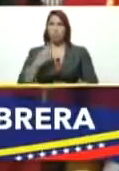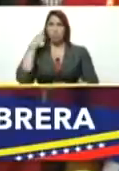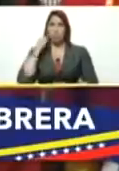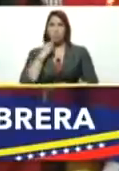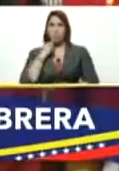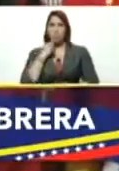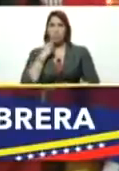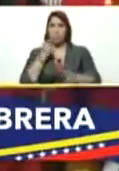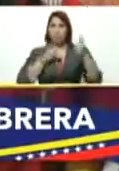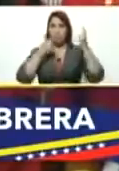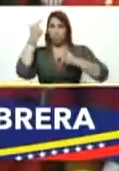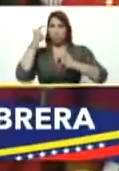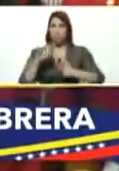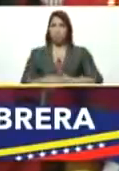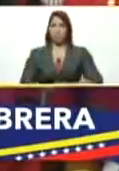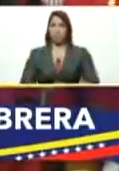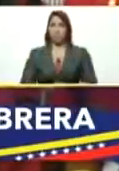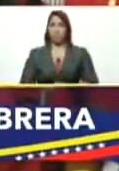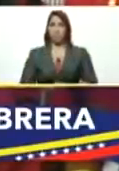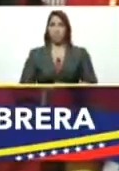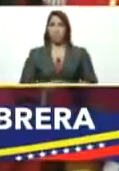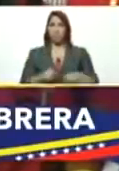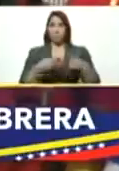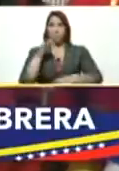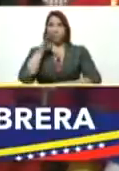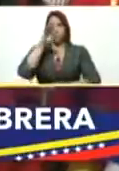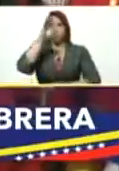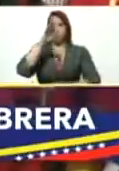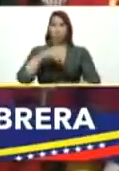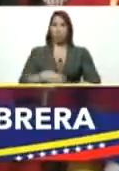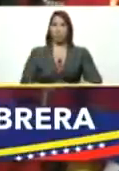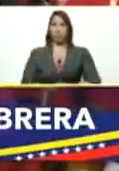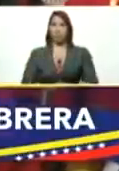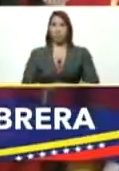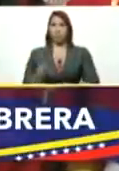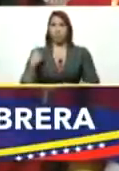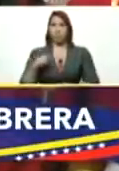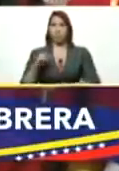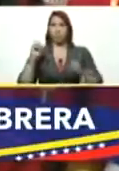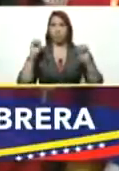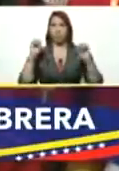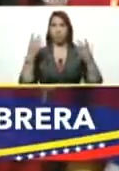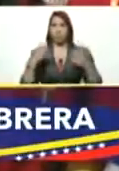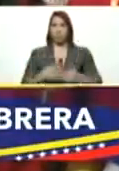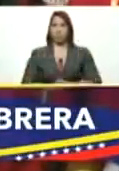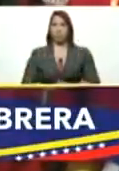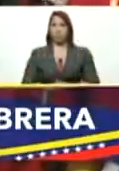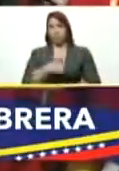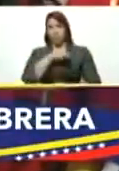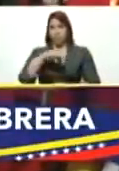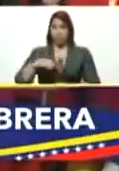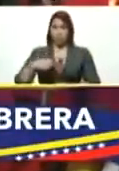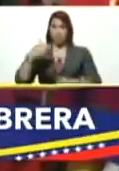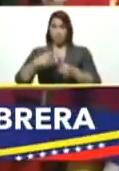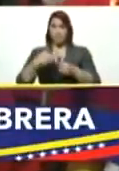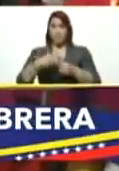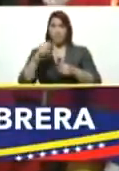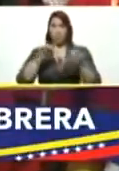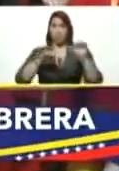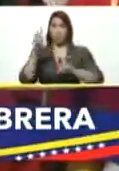por chávez y por las generaciones futuras tenemos un logo muy personal de la petroquímica